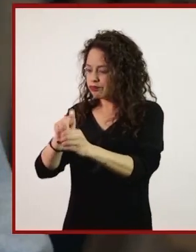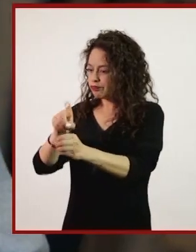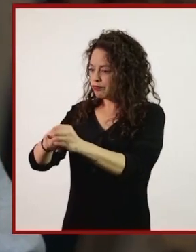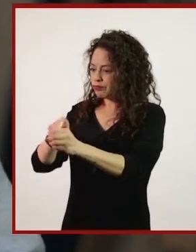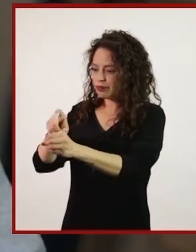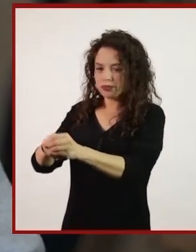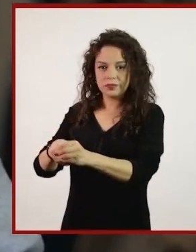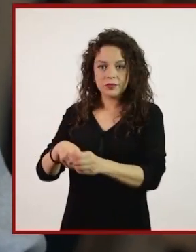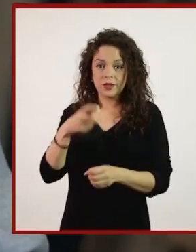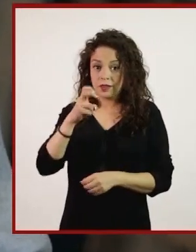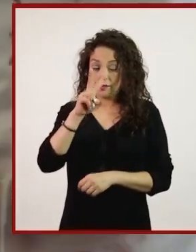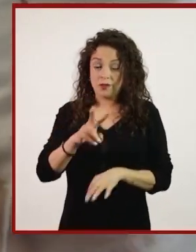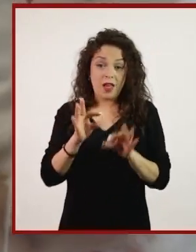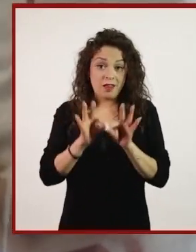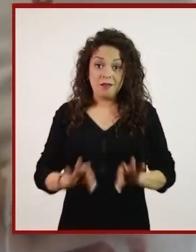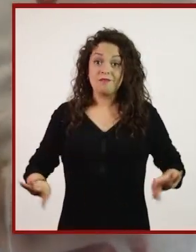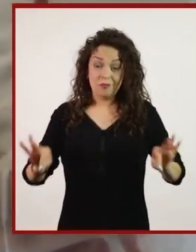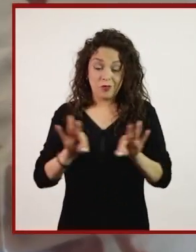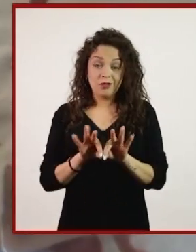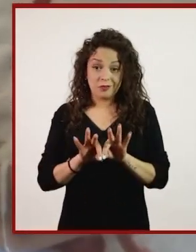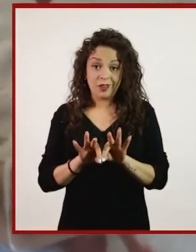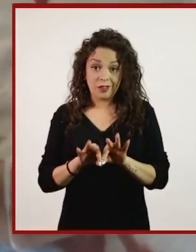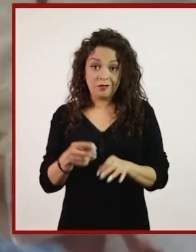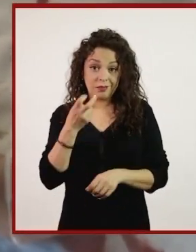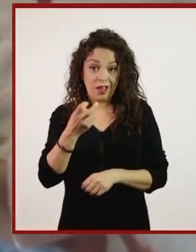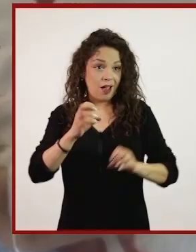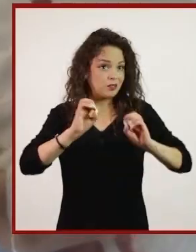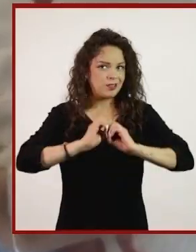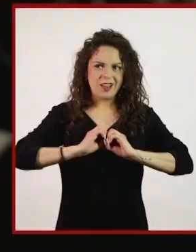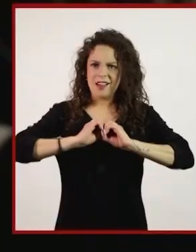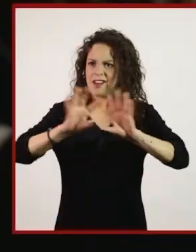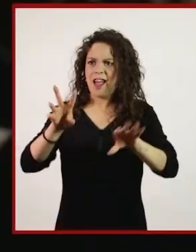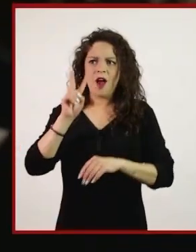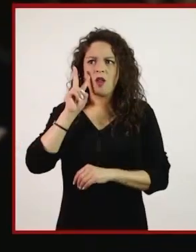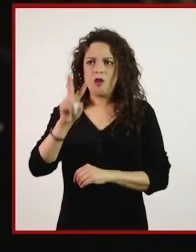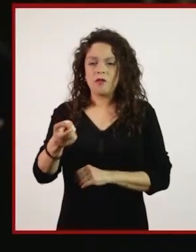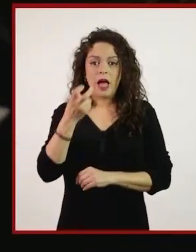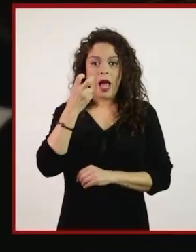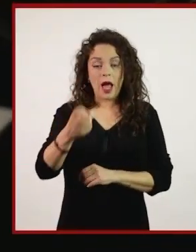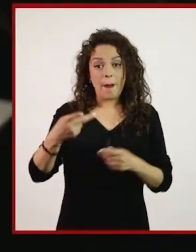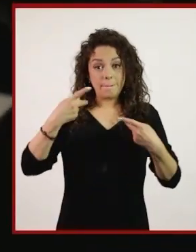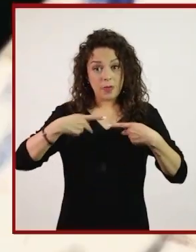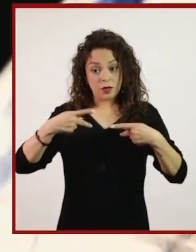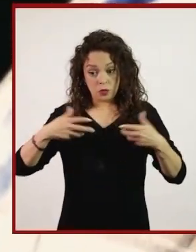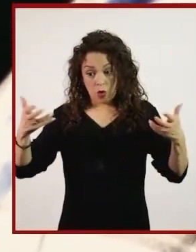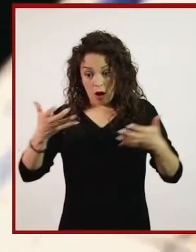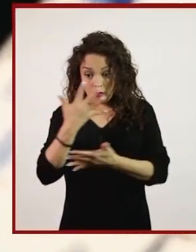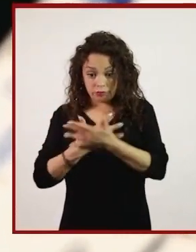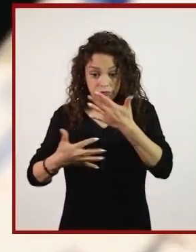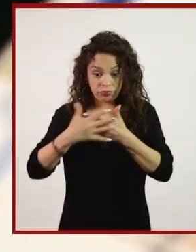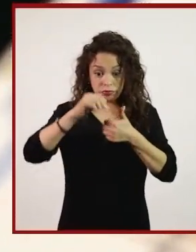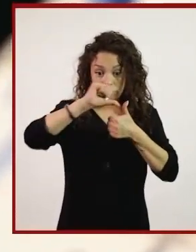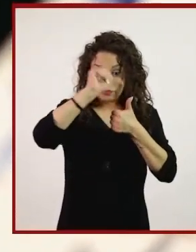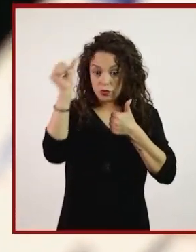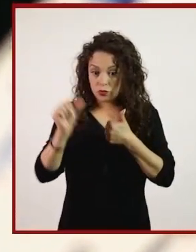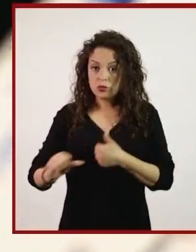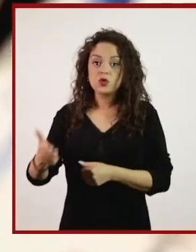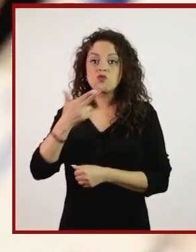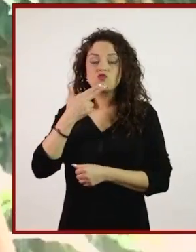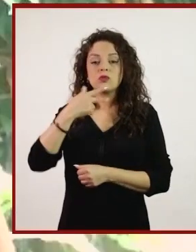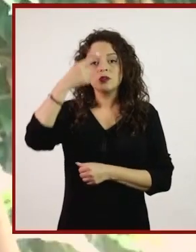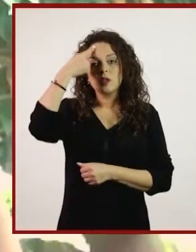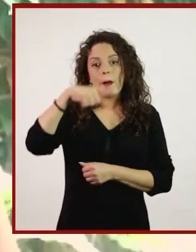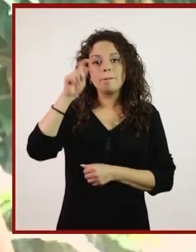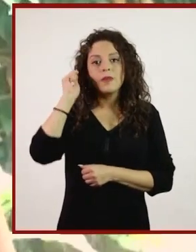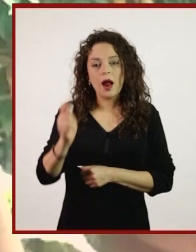vincular, el papel es fundamental, ¿no? Porque claramente el artista ocupa esa